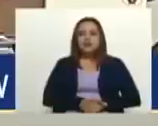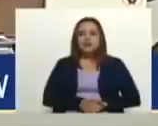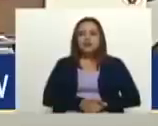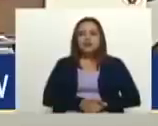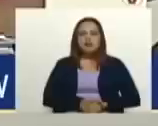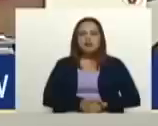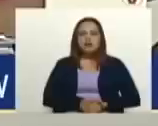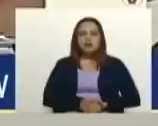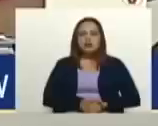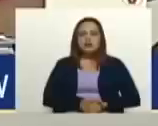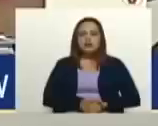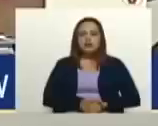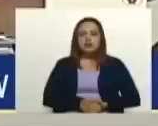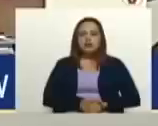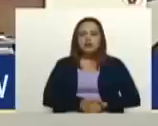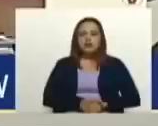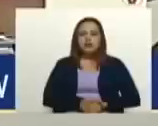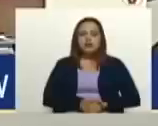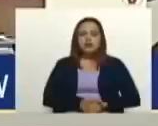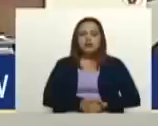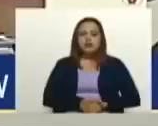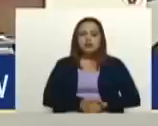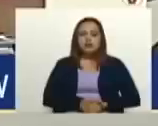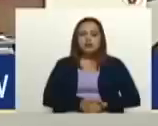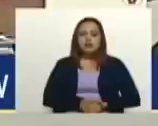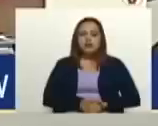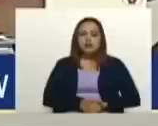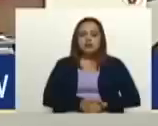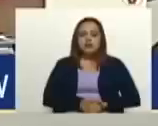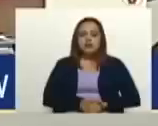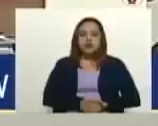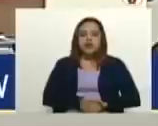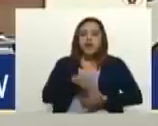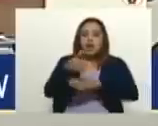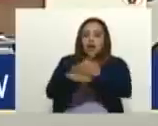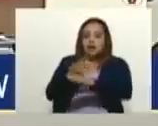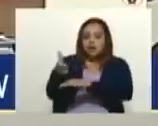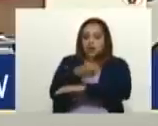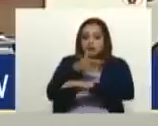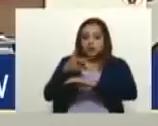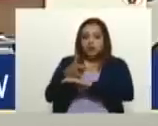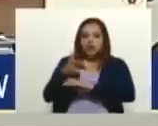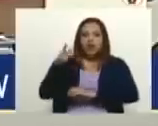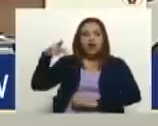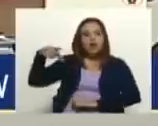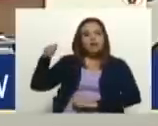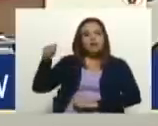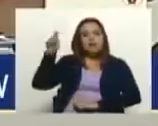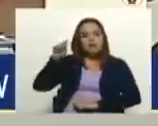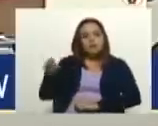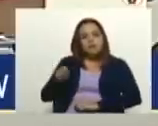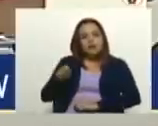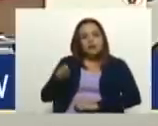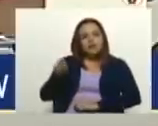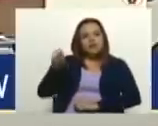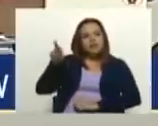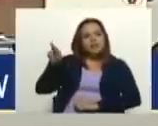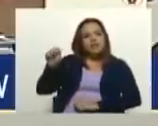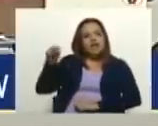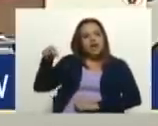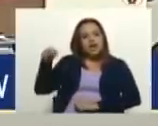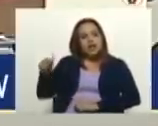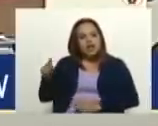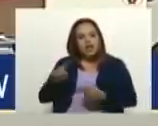muchos gobiernos colombianos, pero sobre todo en los gobiernos de Pastrana, de Uribe, de